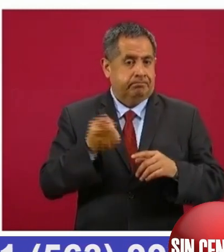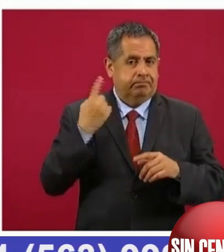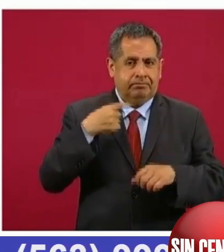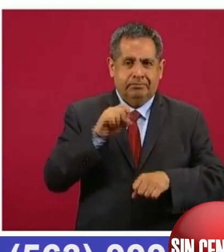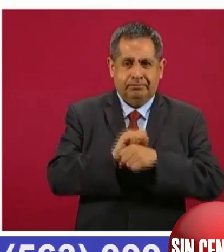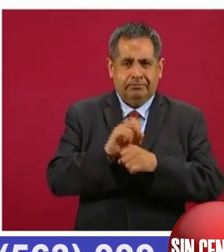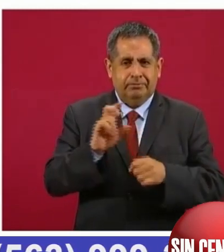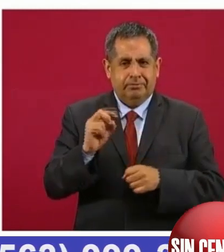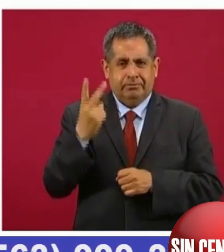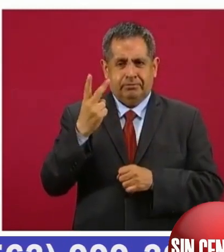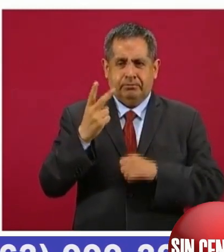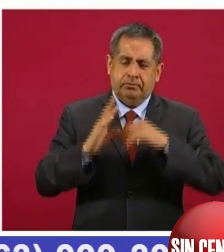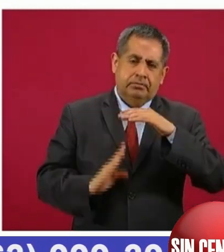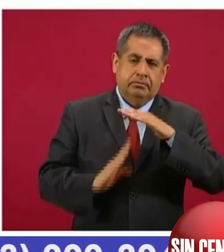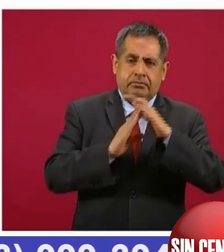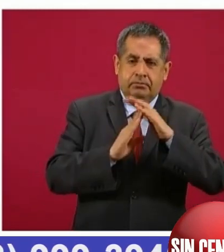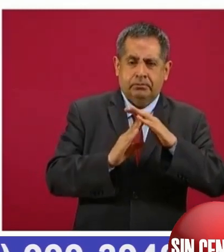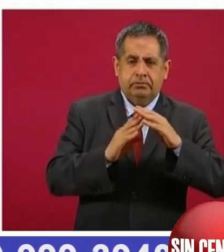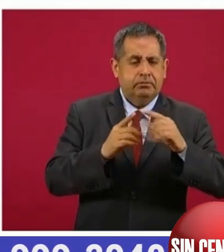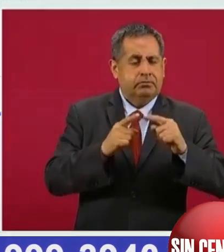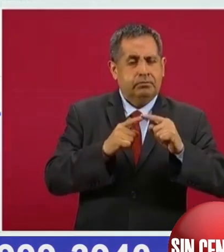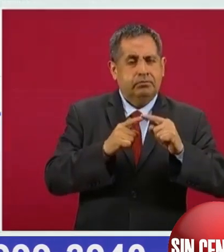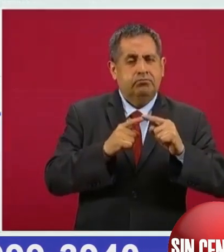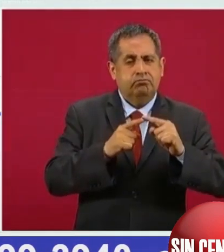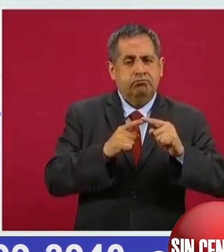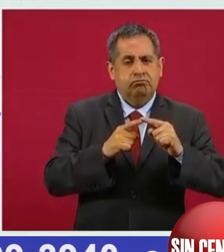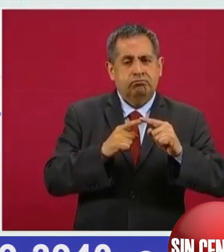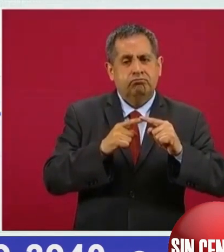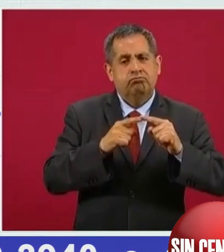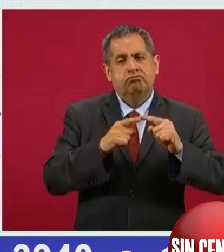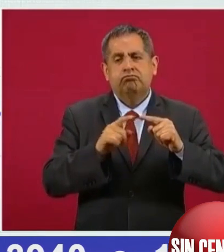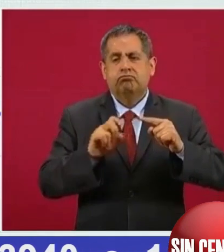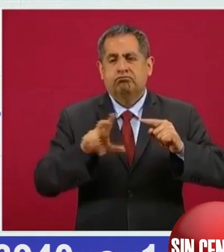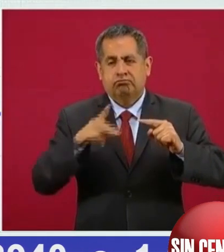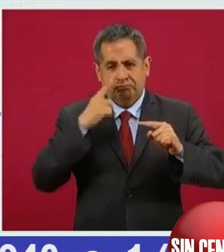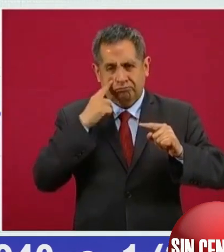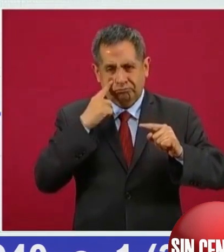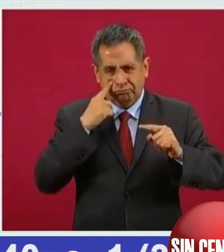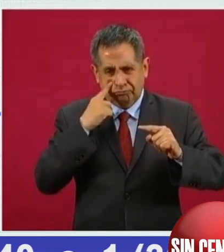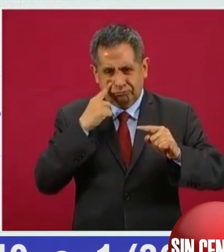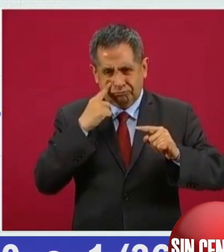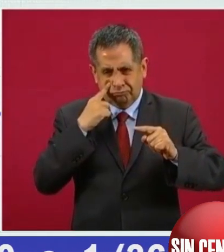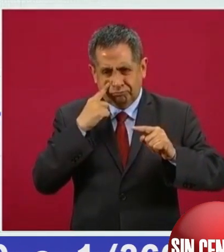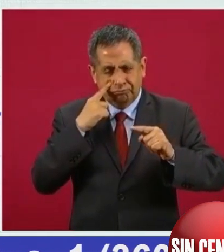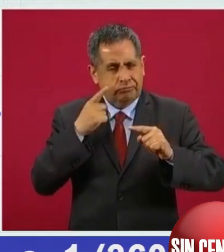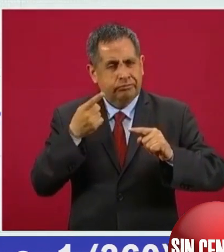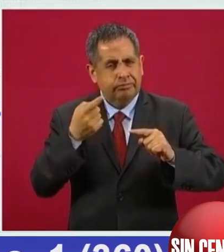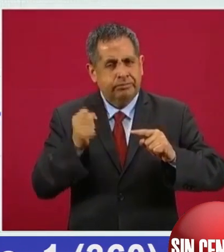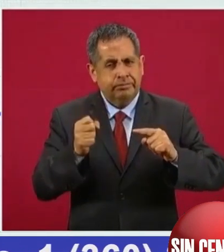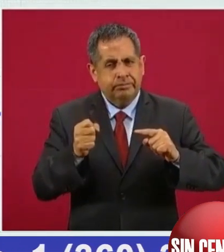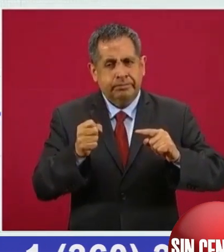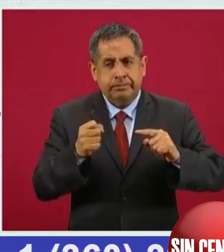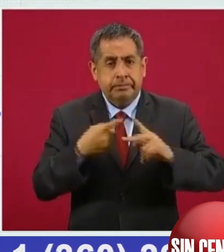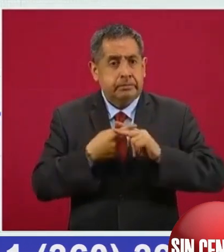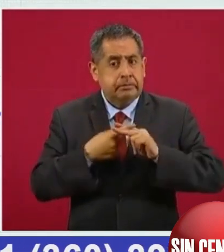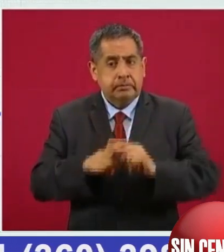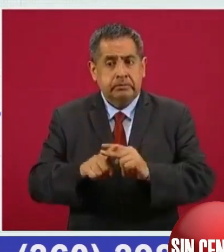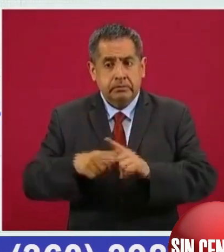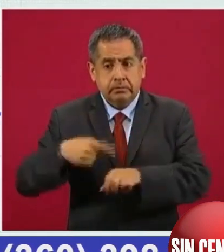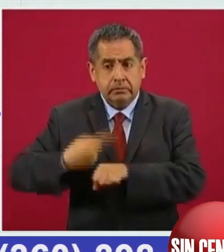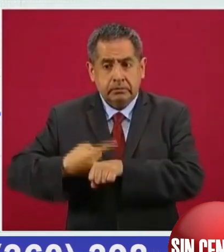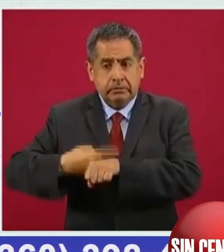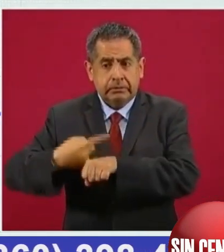semana 32, después descenso, y desde la semana 38, que es la penúltima de septiembre, empezó a tener